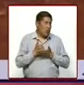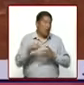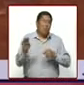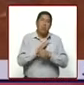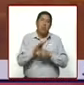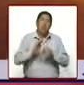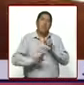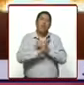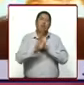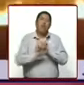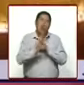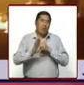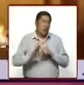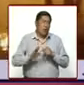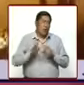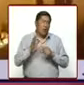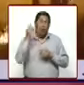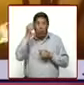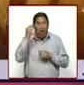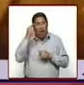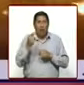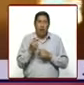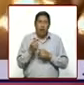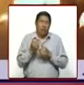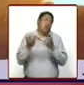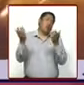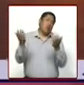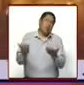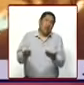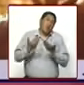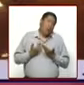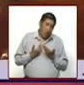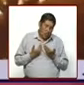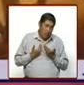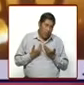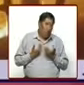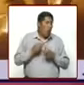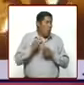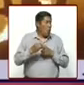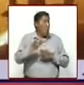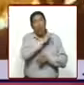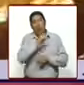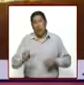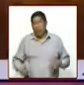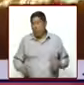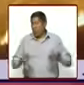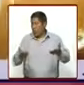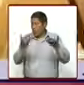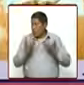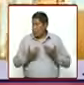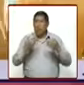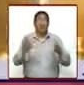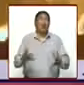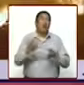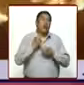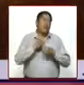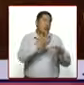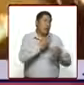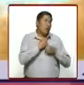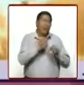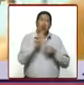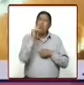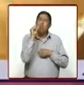Ministerio de Defensa, ¿no?, Defensa Civil o del gobierno, ¿no?, de la gobernación. Hemos estado recibiendo algunas